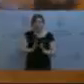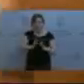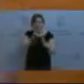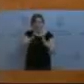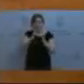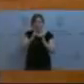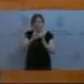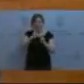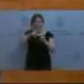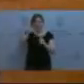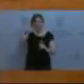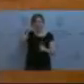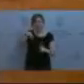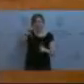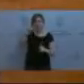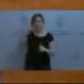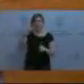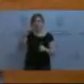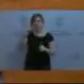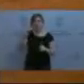pocos metros donde tenemos este debate, hace